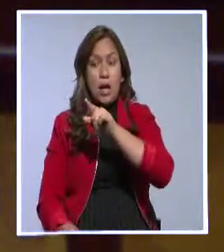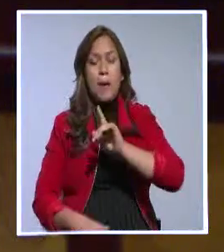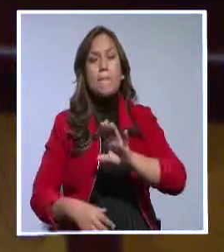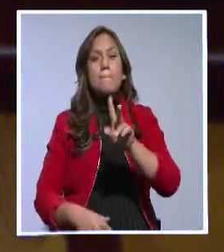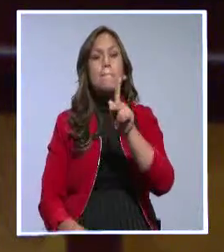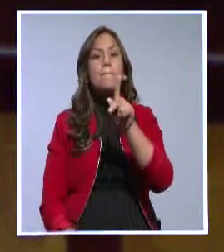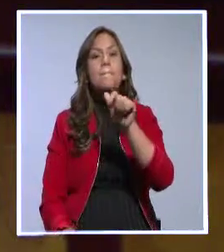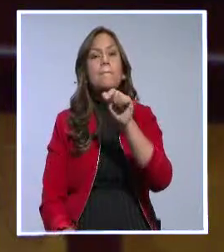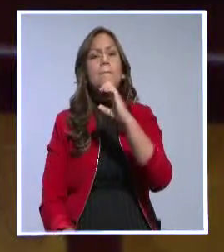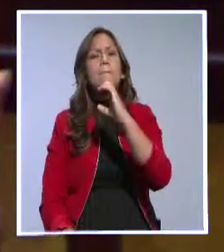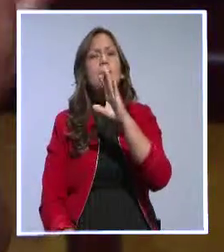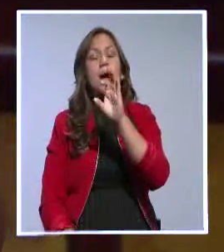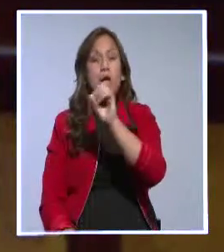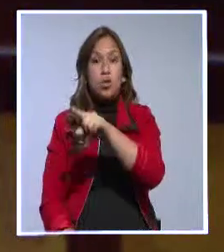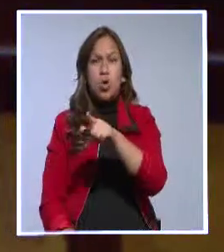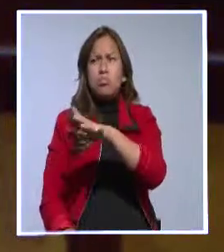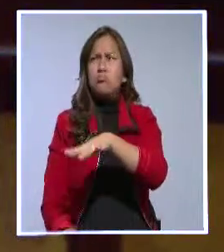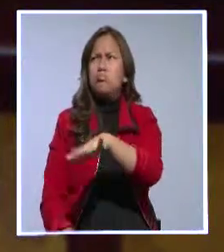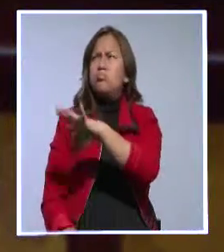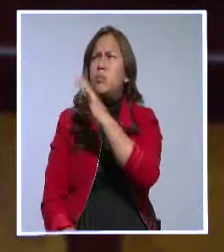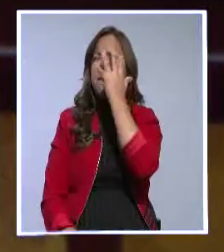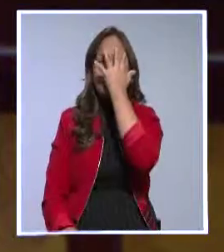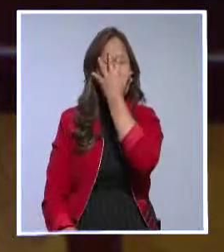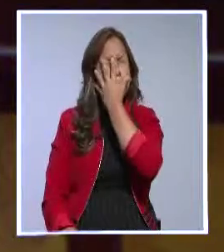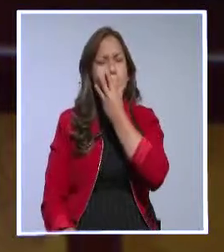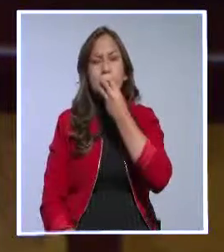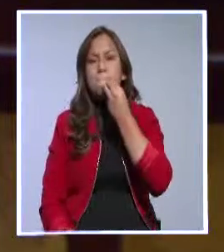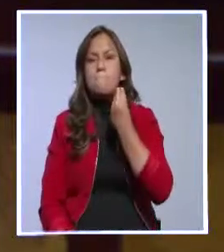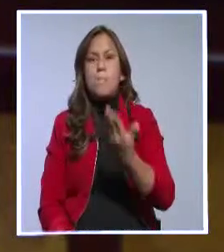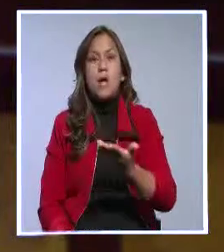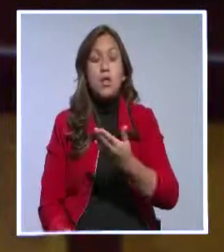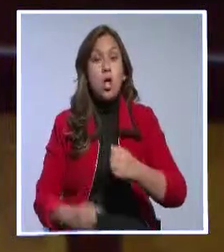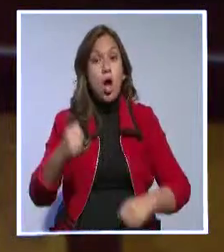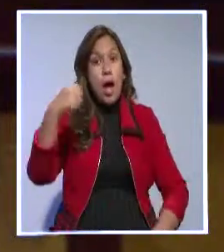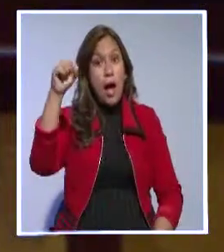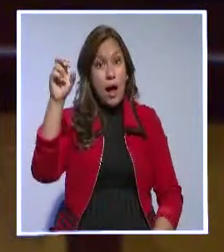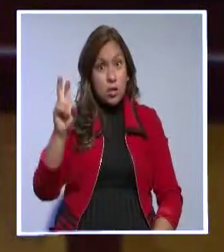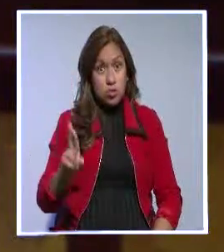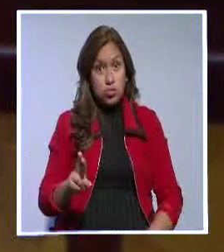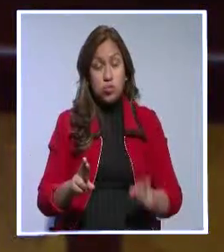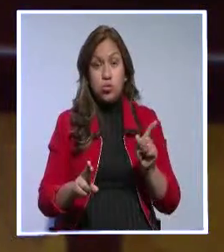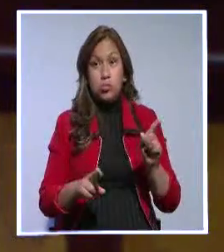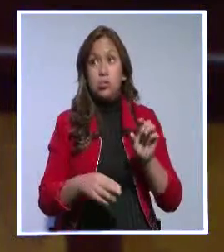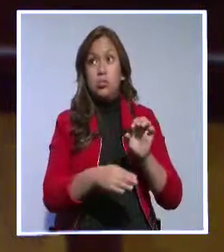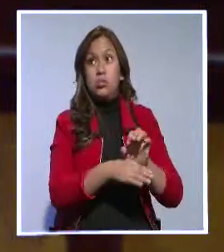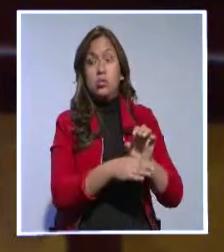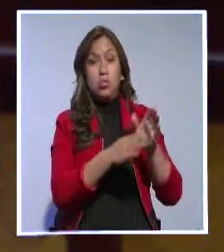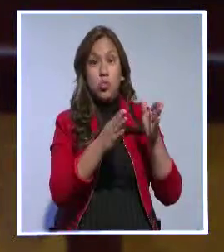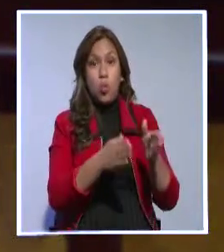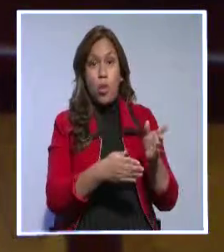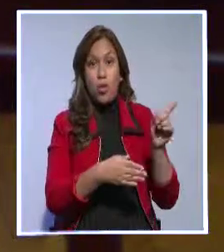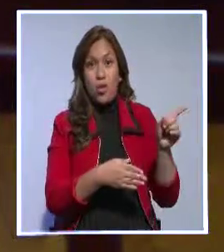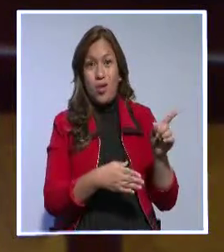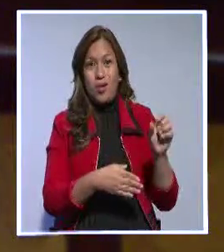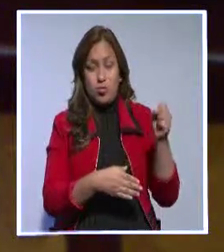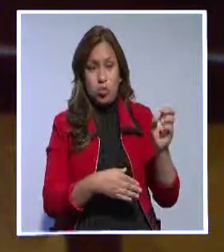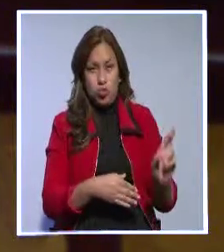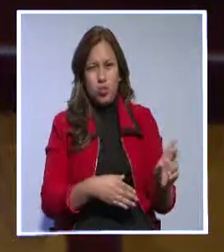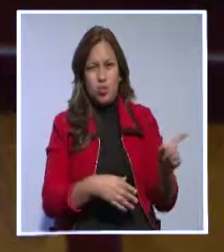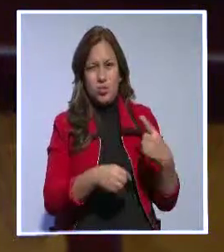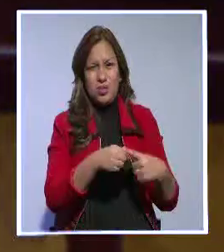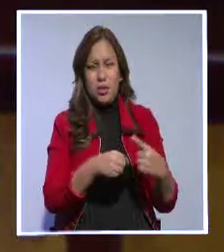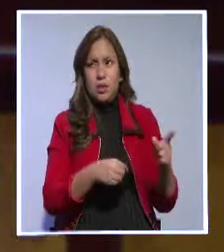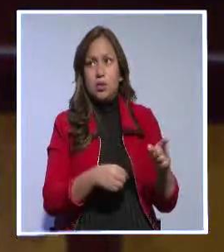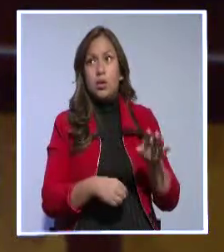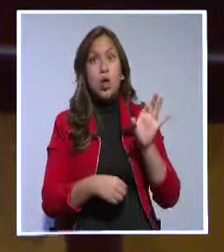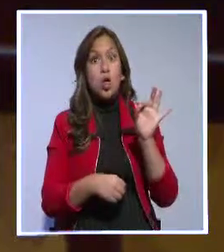tienen lugares hermosos o por ejemplo al sur de la ciudad en la ecuatoriana fuimos a un rescate de 9 excursionistas que se